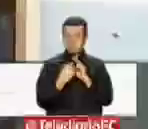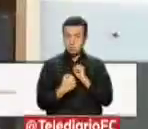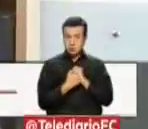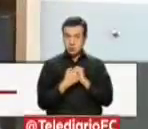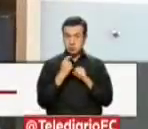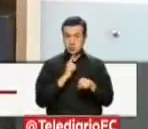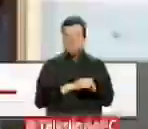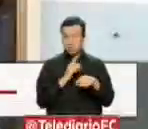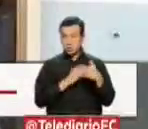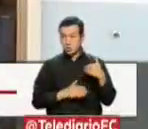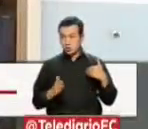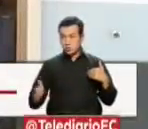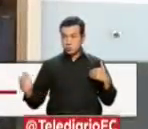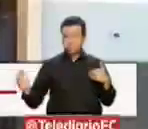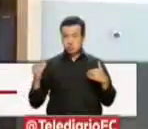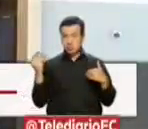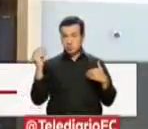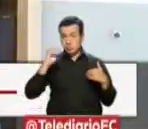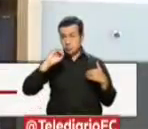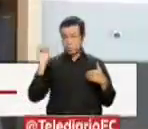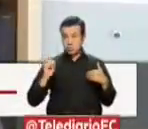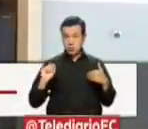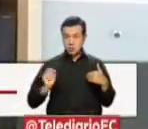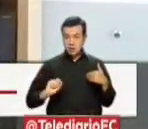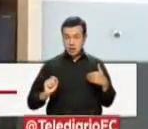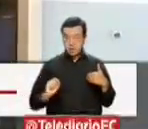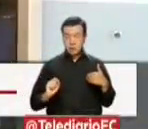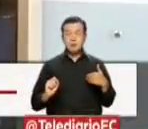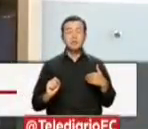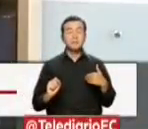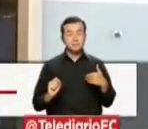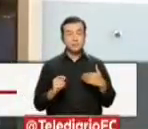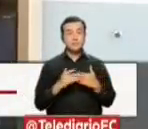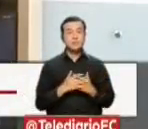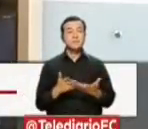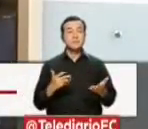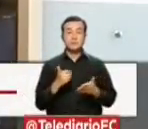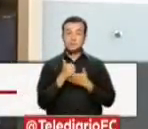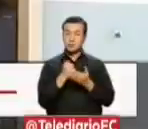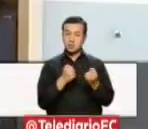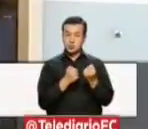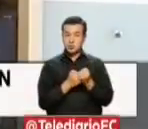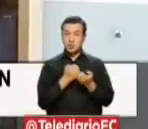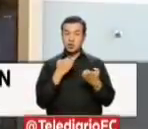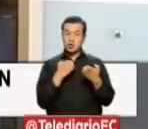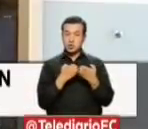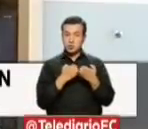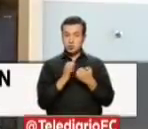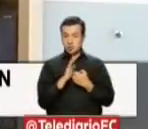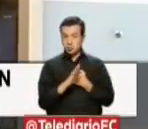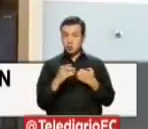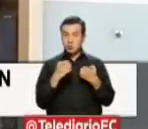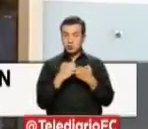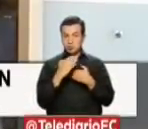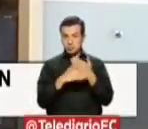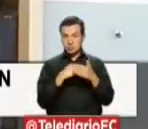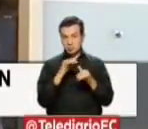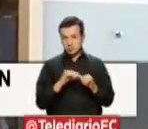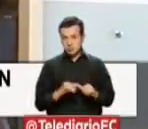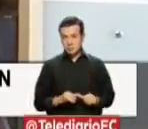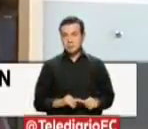son a largo plazo y a buenas tasas de interés, significa que ayuda a que la economía tenga su cierto ritmo de